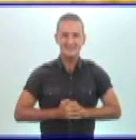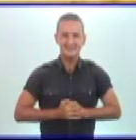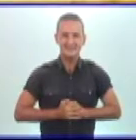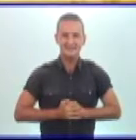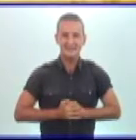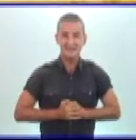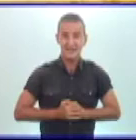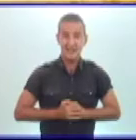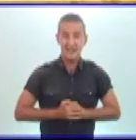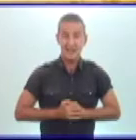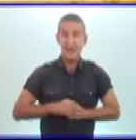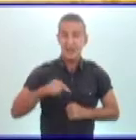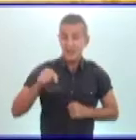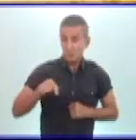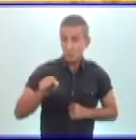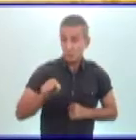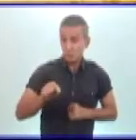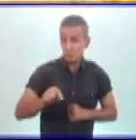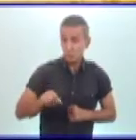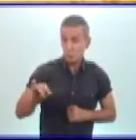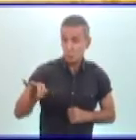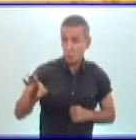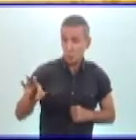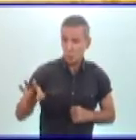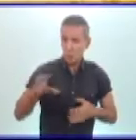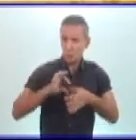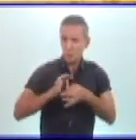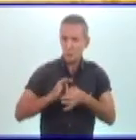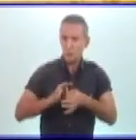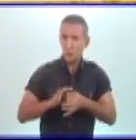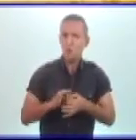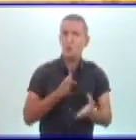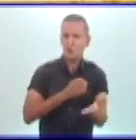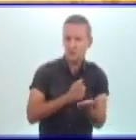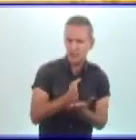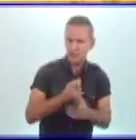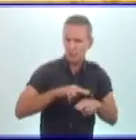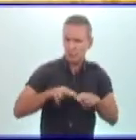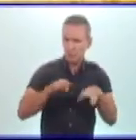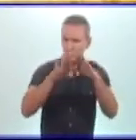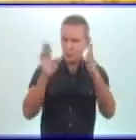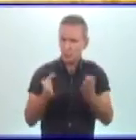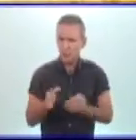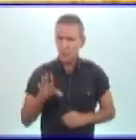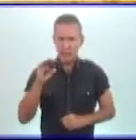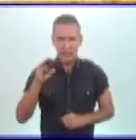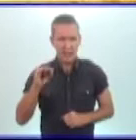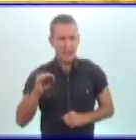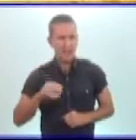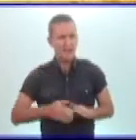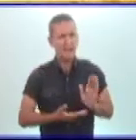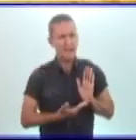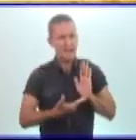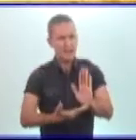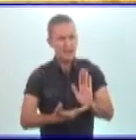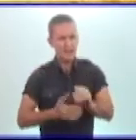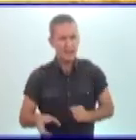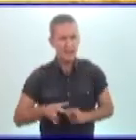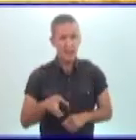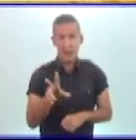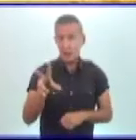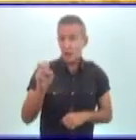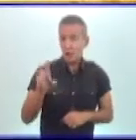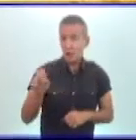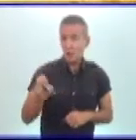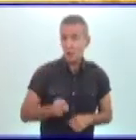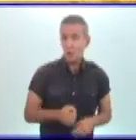Bueno, ya estás en octavo grado y vas a continuar el fascinante camino de la historia universal. Como les decía en la presentación, con dos nuevas épocas, la